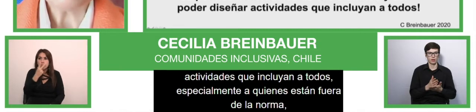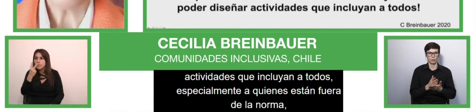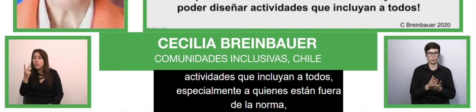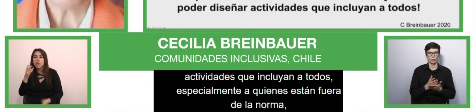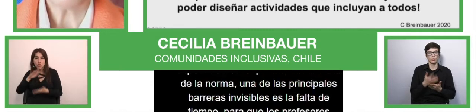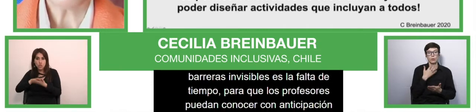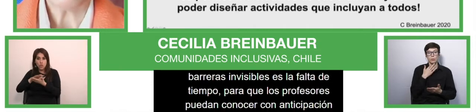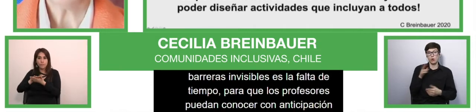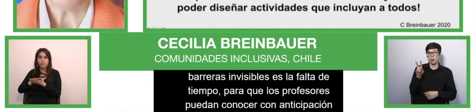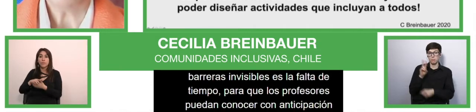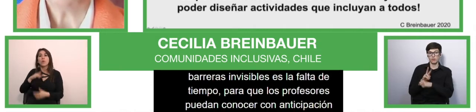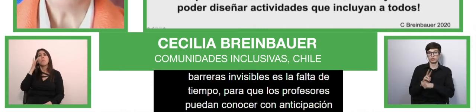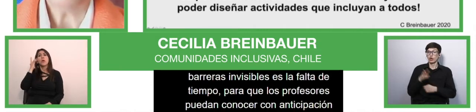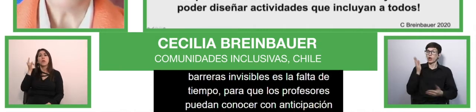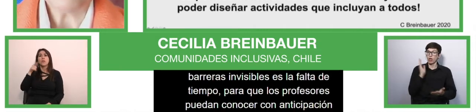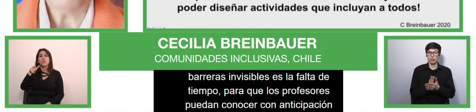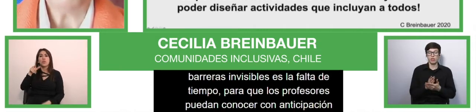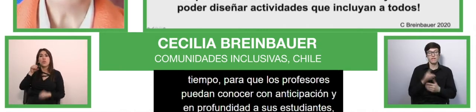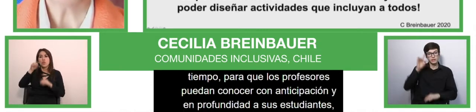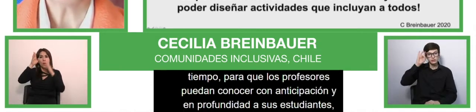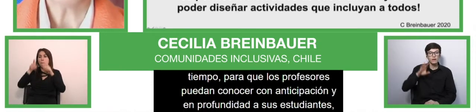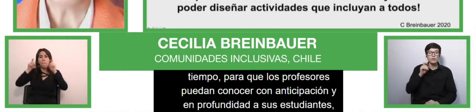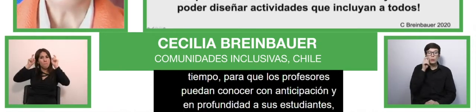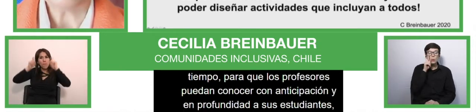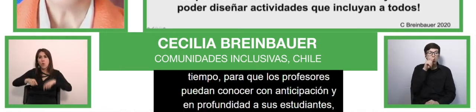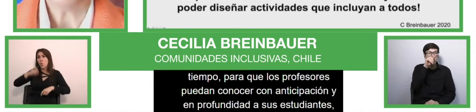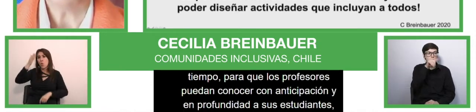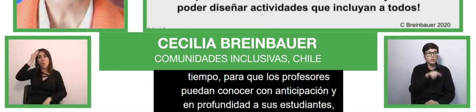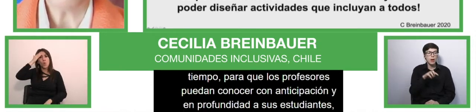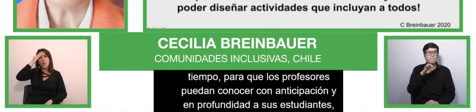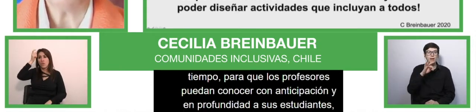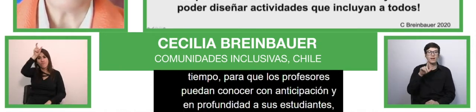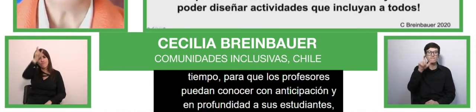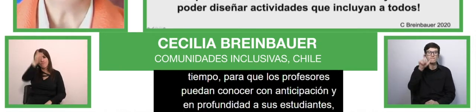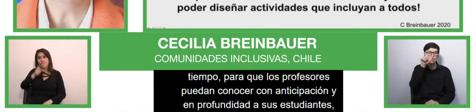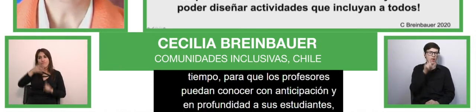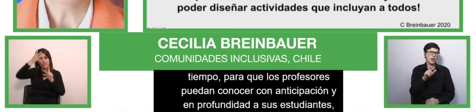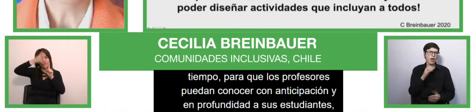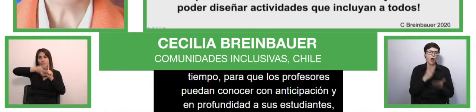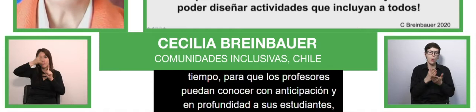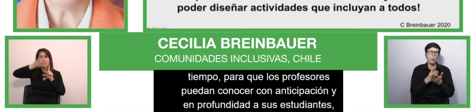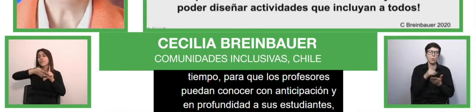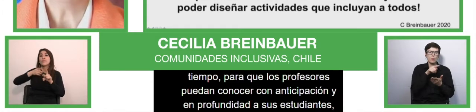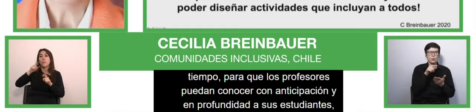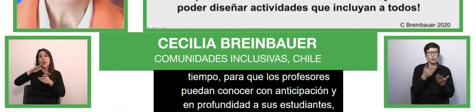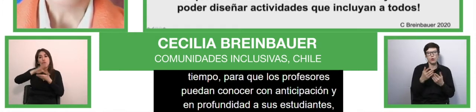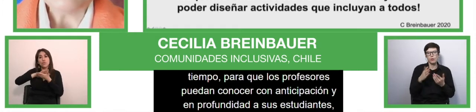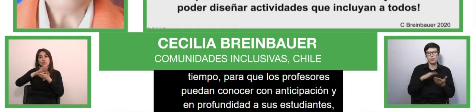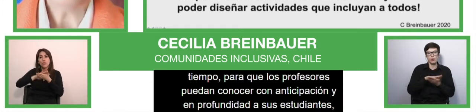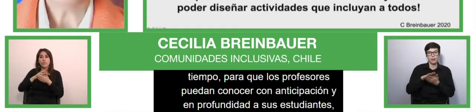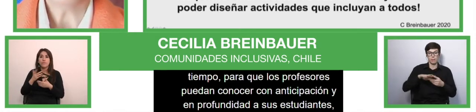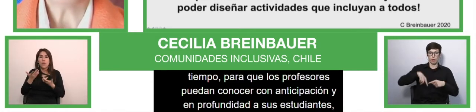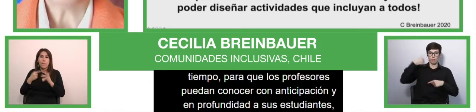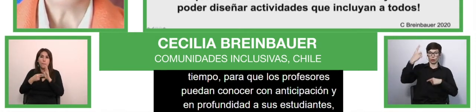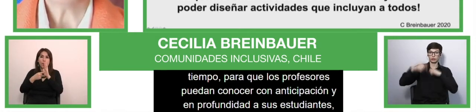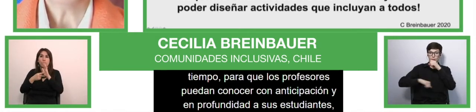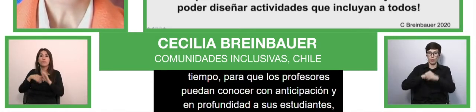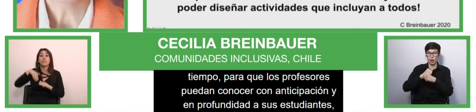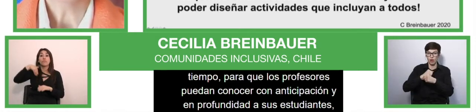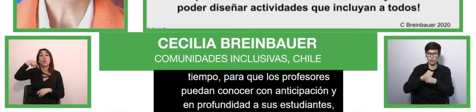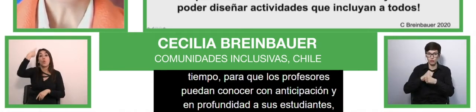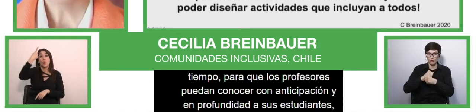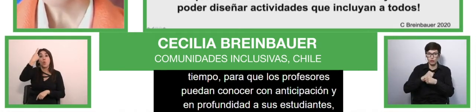debiesen conocer el perfil de los alumnos que tendrán el próximo año escolar antes de